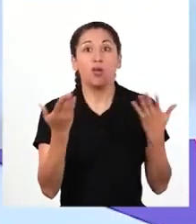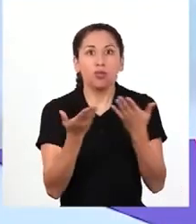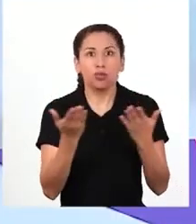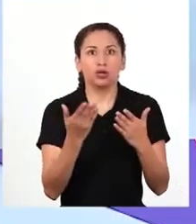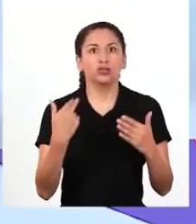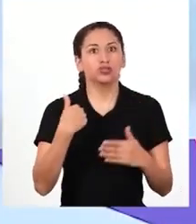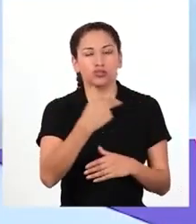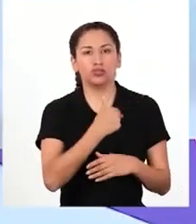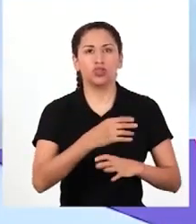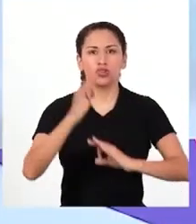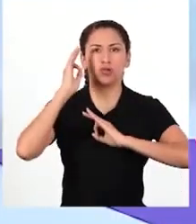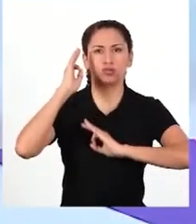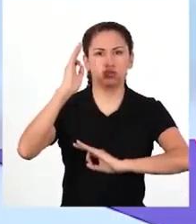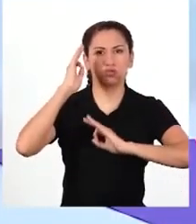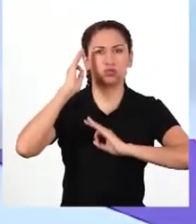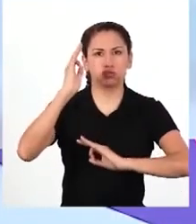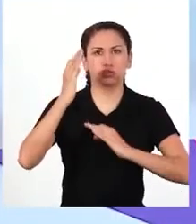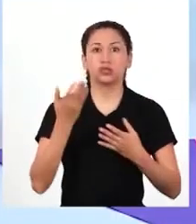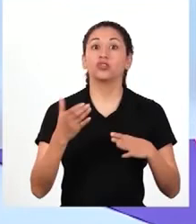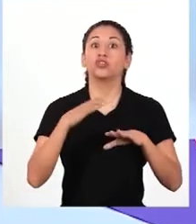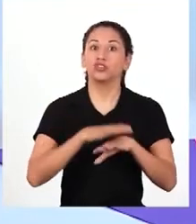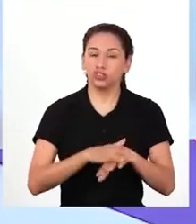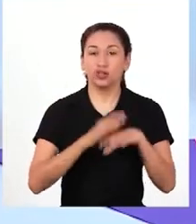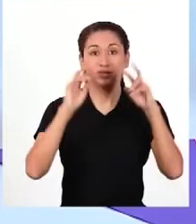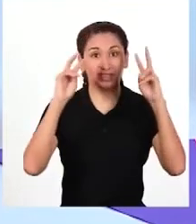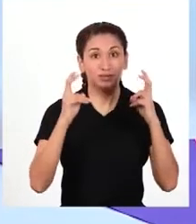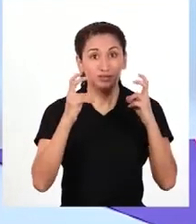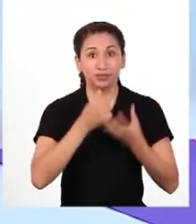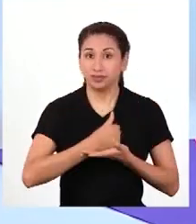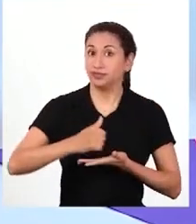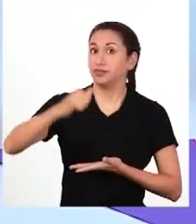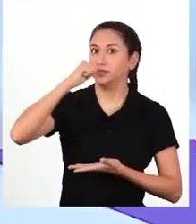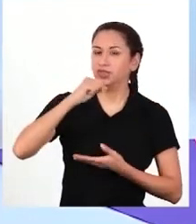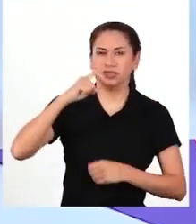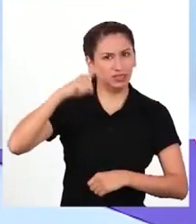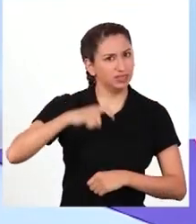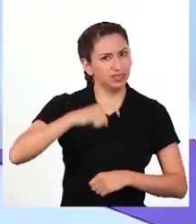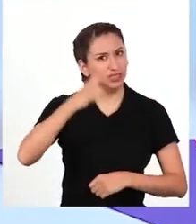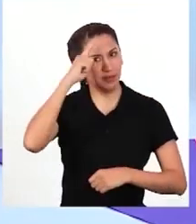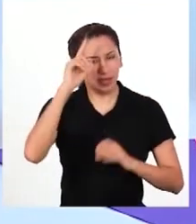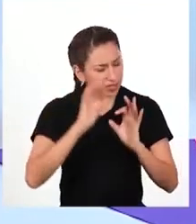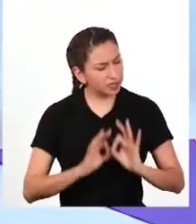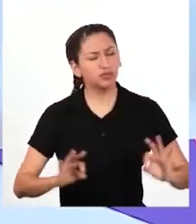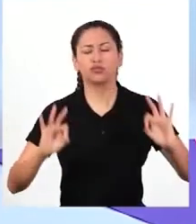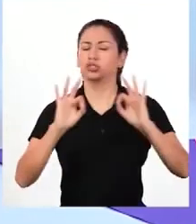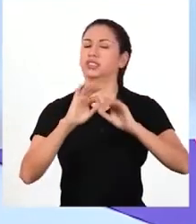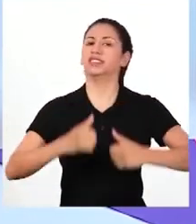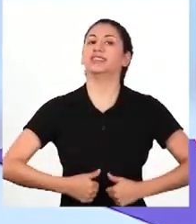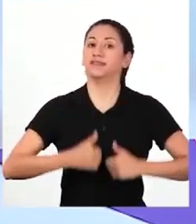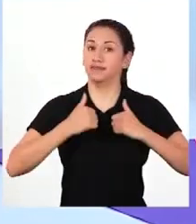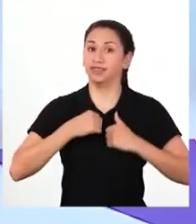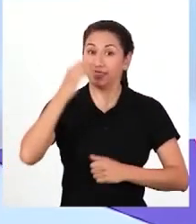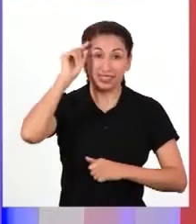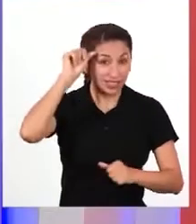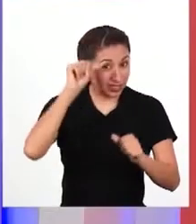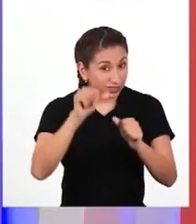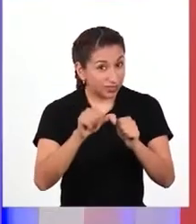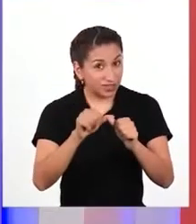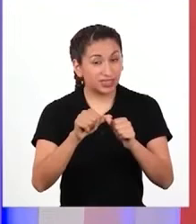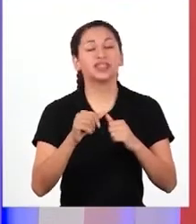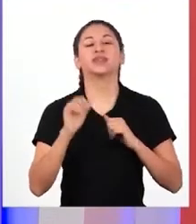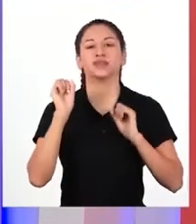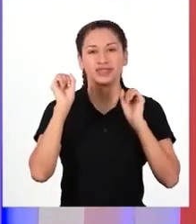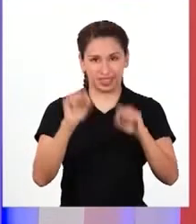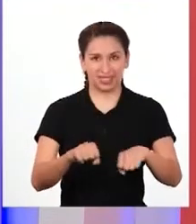hace unos días elaboramos un discurso sobre el agua como un recurso esencial para la vida. ¿Recuerdas? Vamos